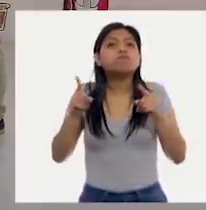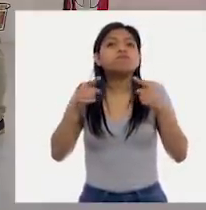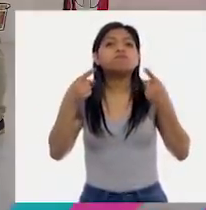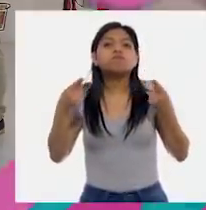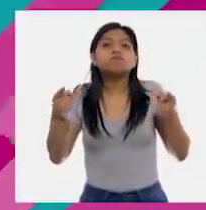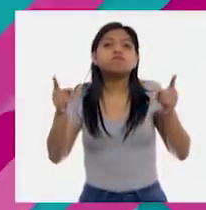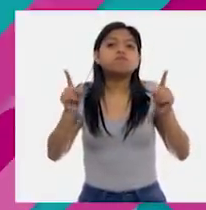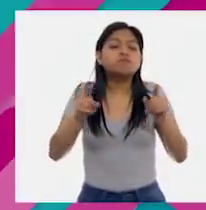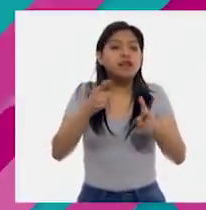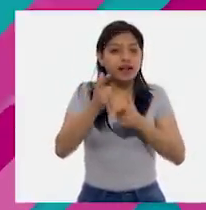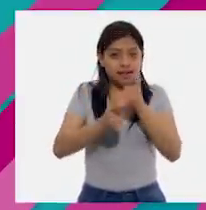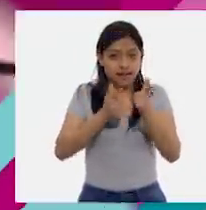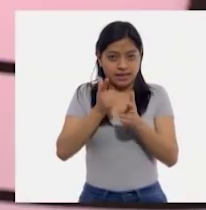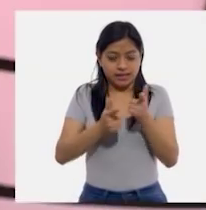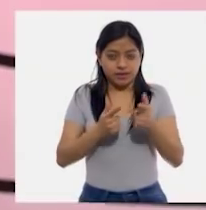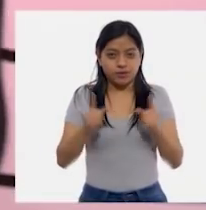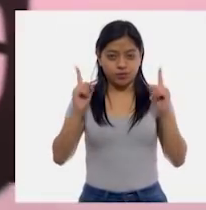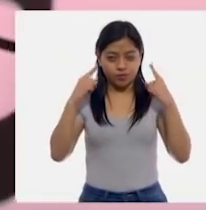y uno más despacio.